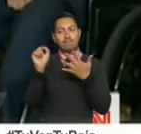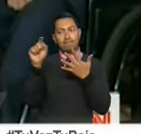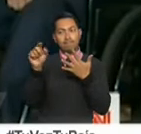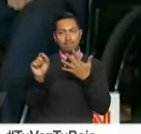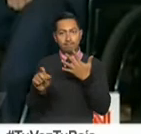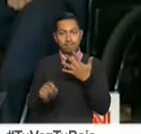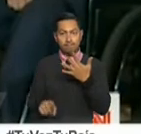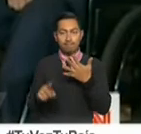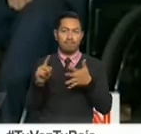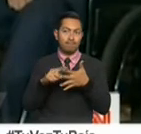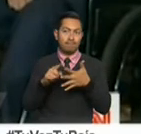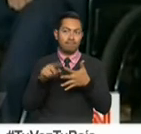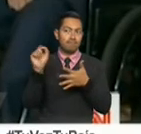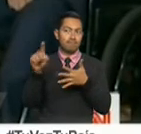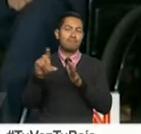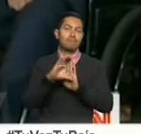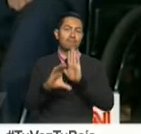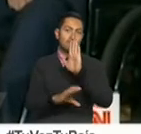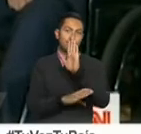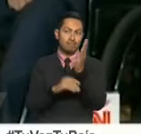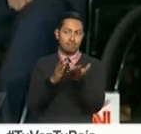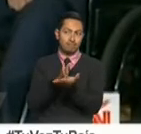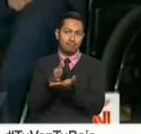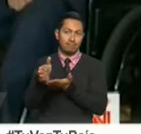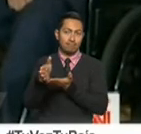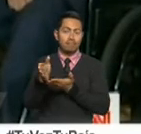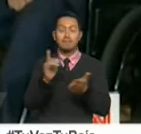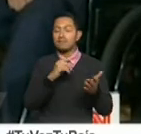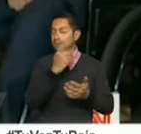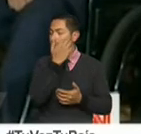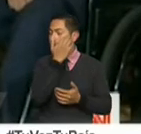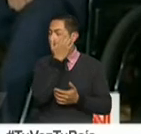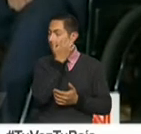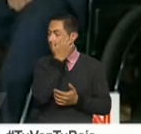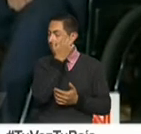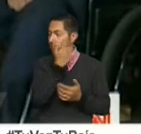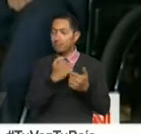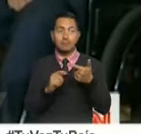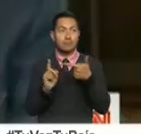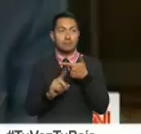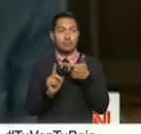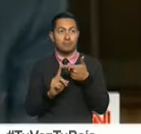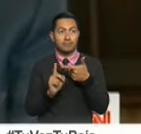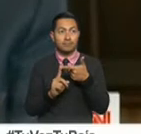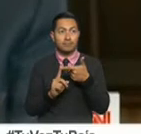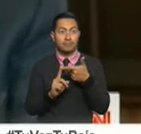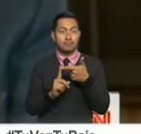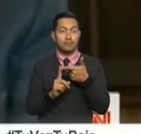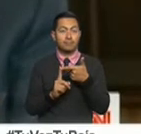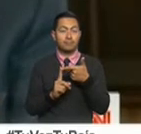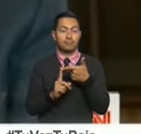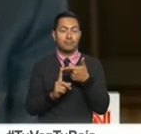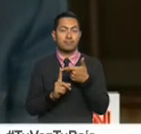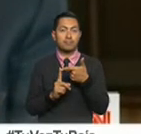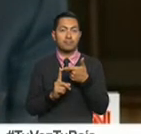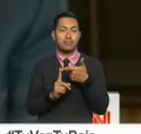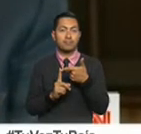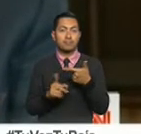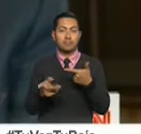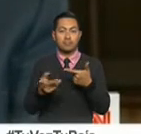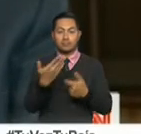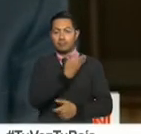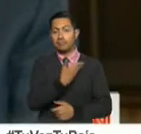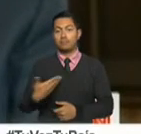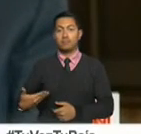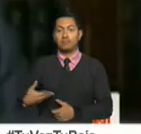preguntas irá dirigida hacia ella. Otra de las preguntas que se está considerando es la posibilidad de que no haya reelección